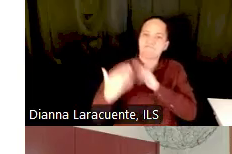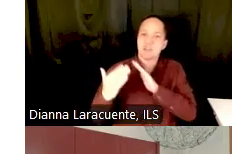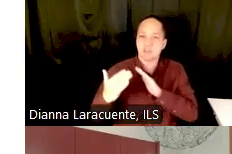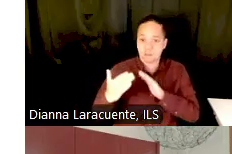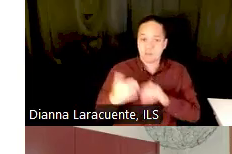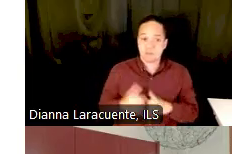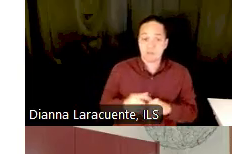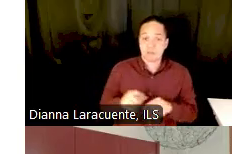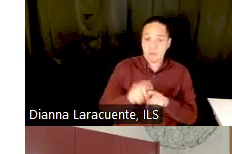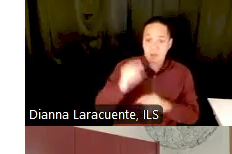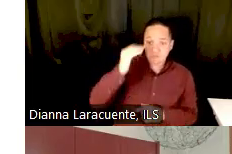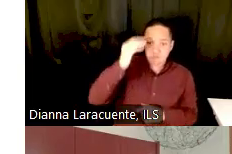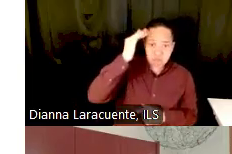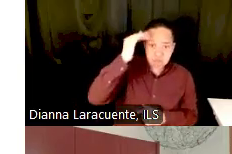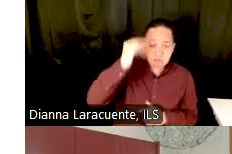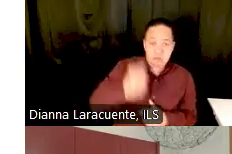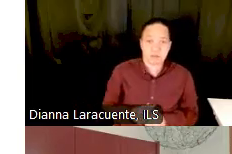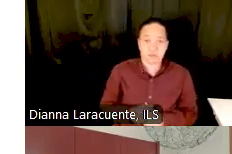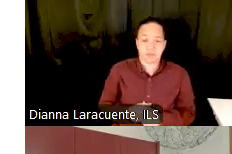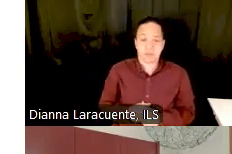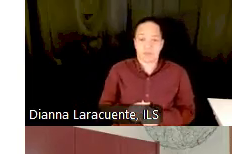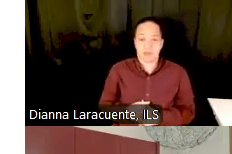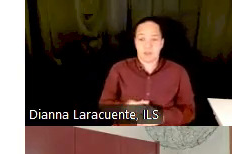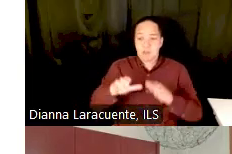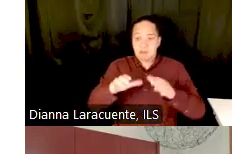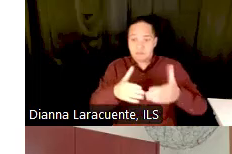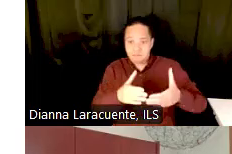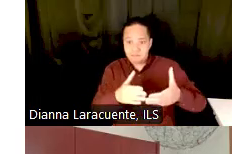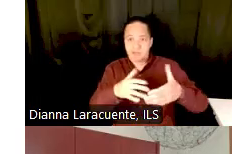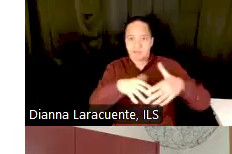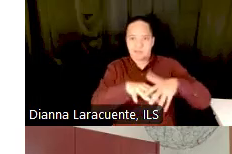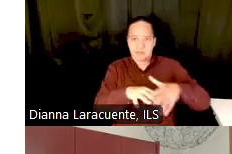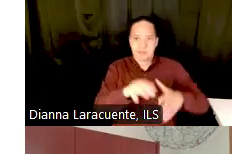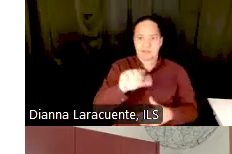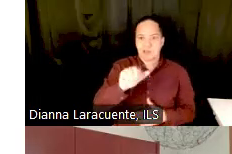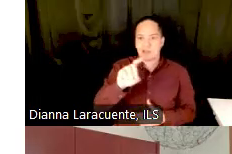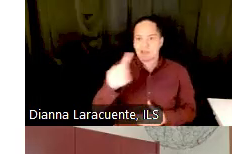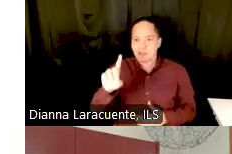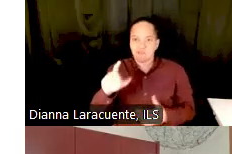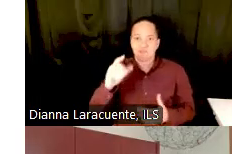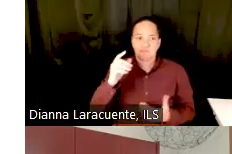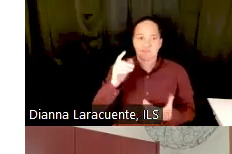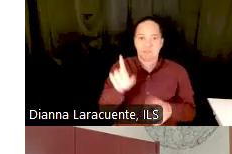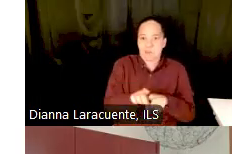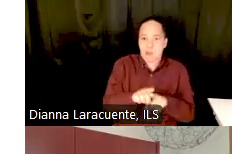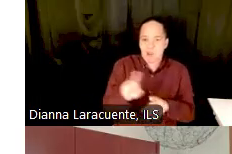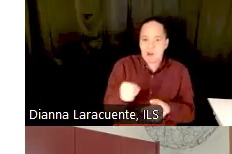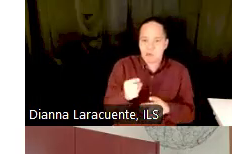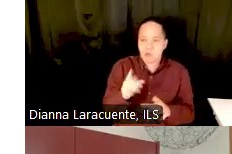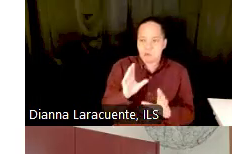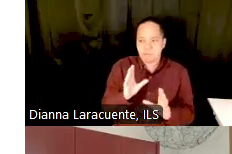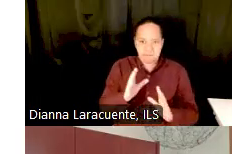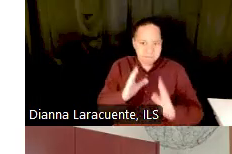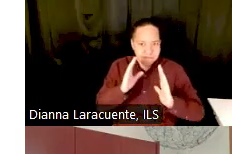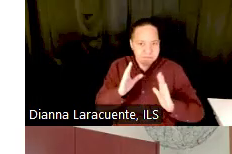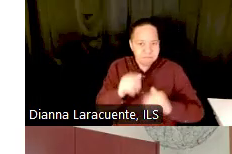de autismo, la comorbilidad con el déficit de atención también es algo que llama la atención. Muchas